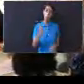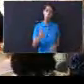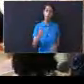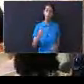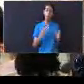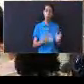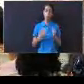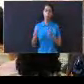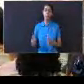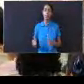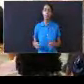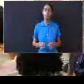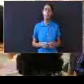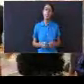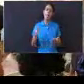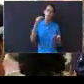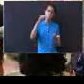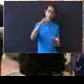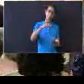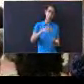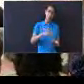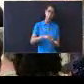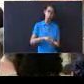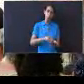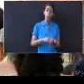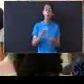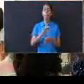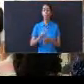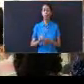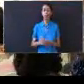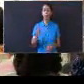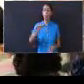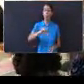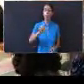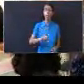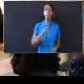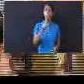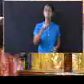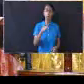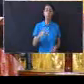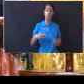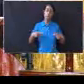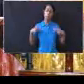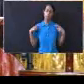Aún dentro de las cosas malas que uno ha vivido, Dios tiene buenos planes.